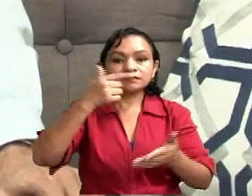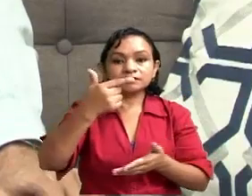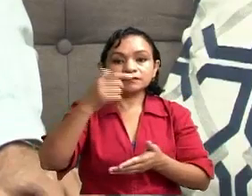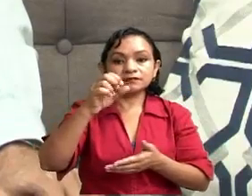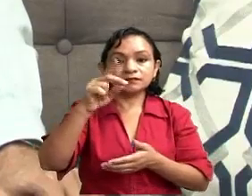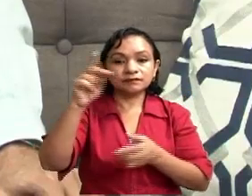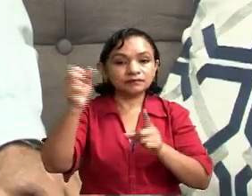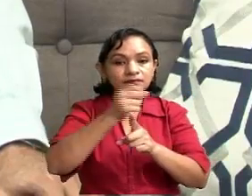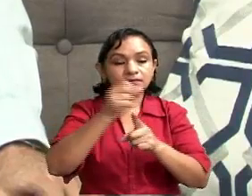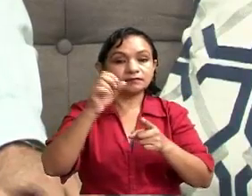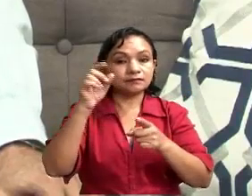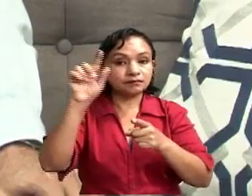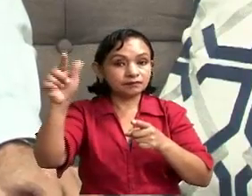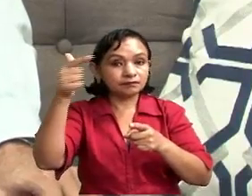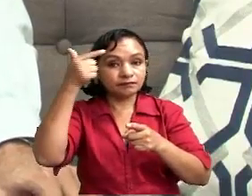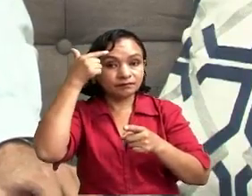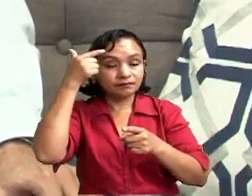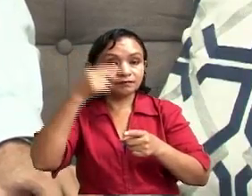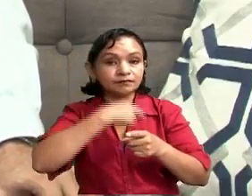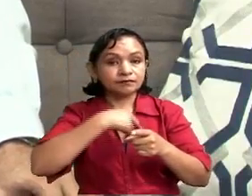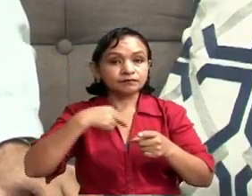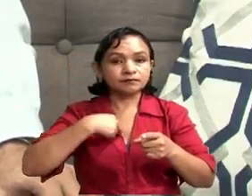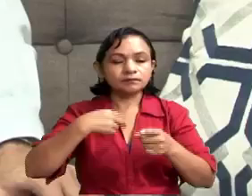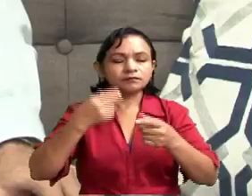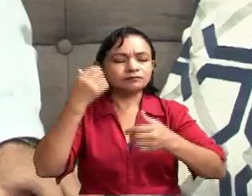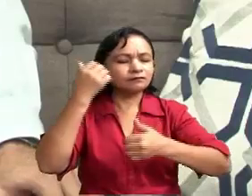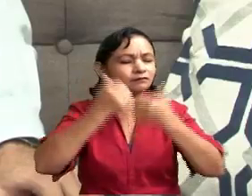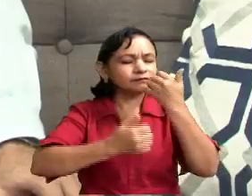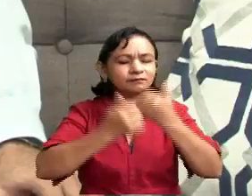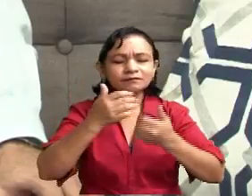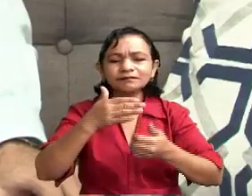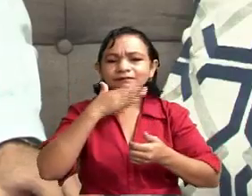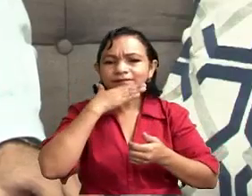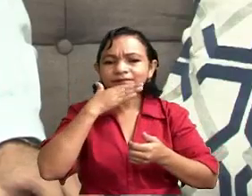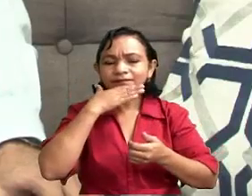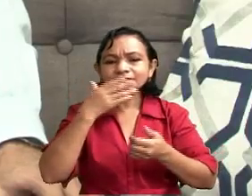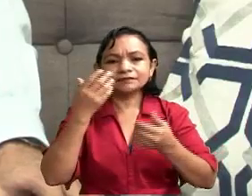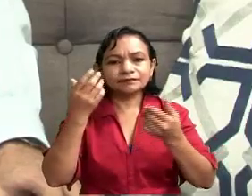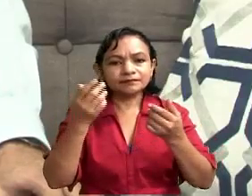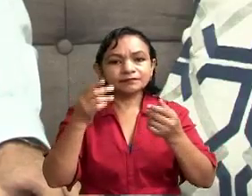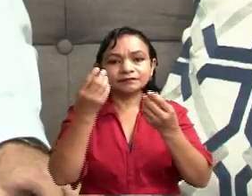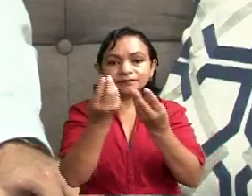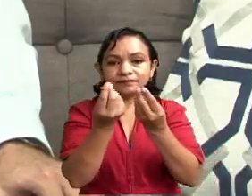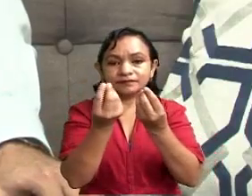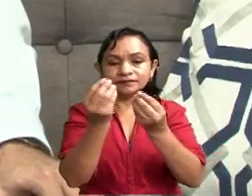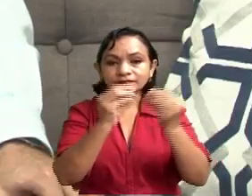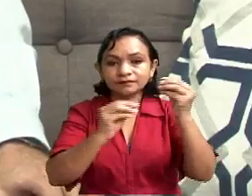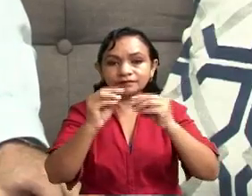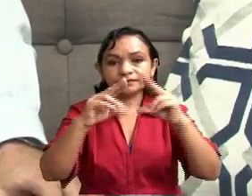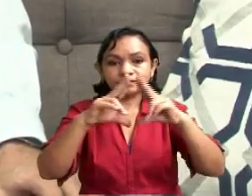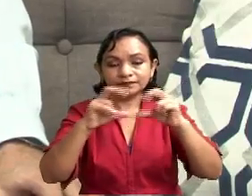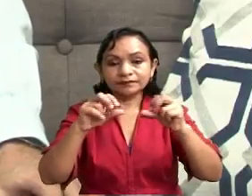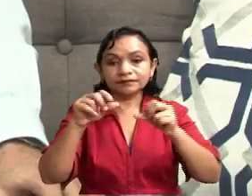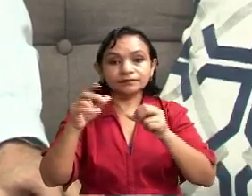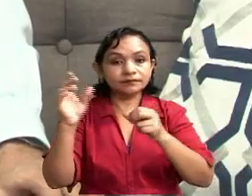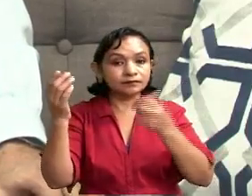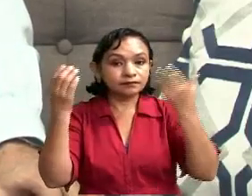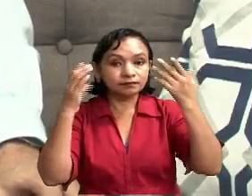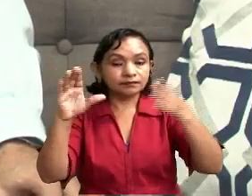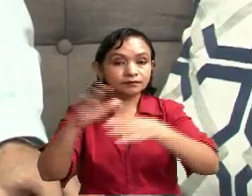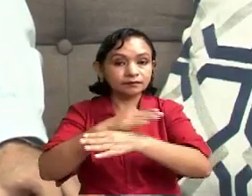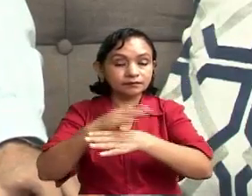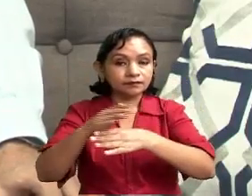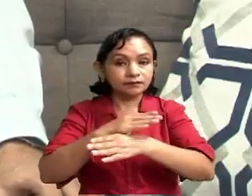Estado que causó enormes daños a la economía. Y todas estas medidas emergentes en